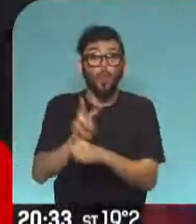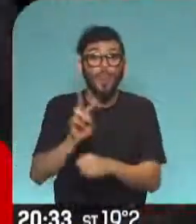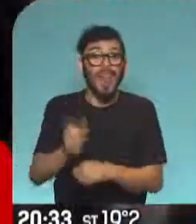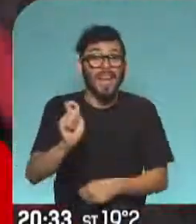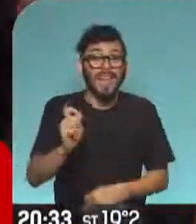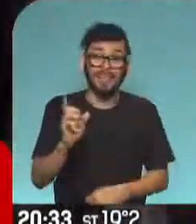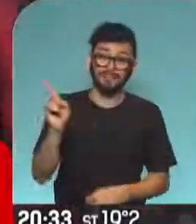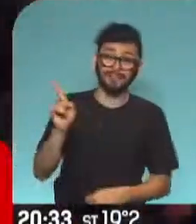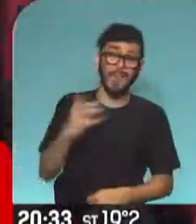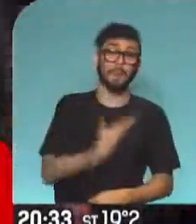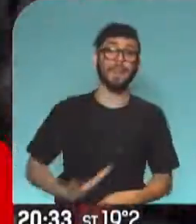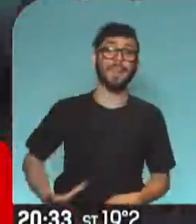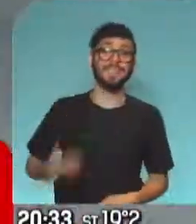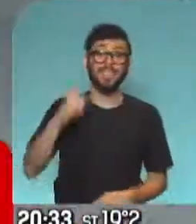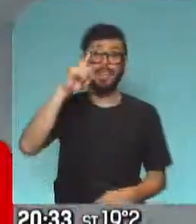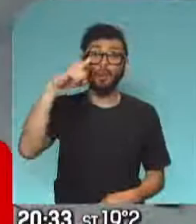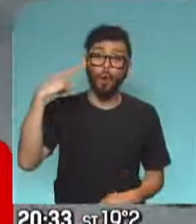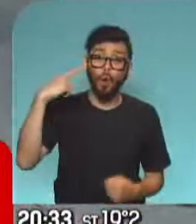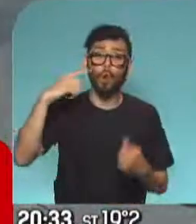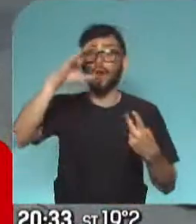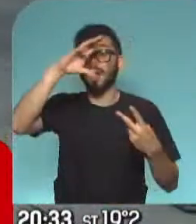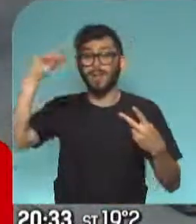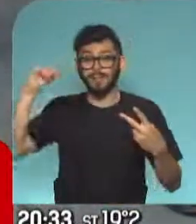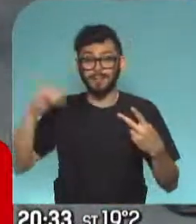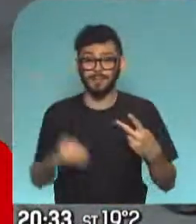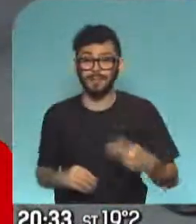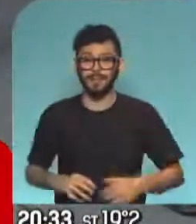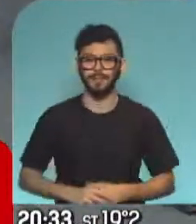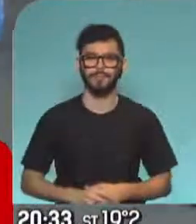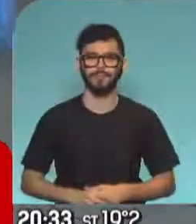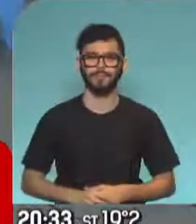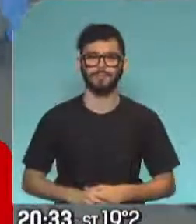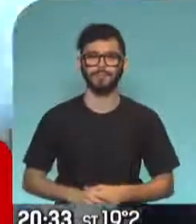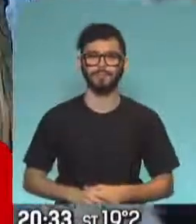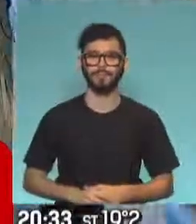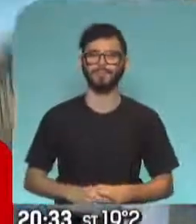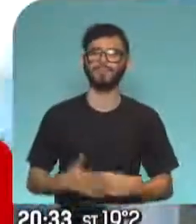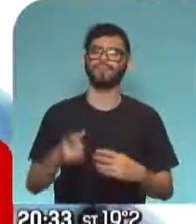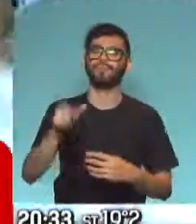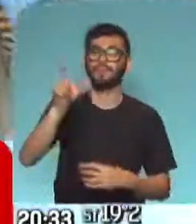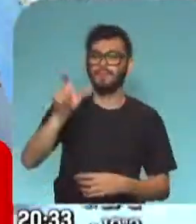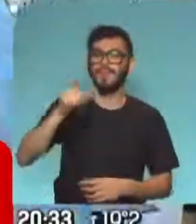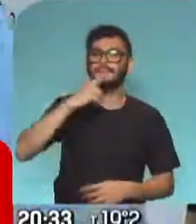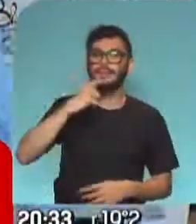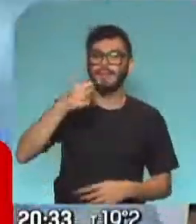presidente alberto fernández y la presidenta de cristina fernández y las lea de los santoro gracias buenas noches claro como siempre la